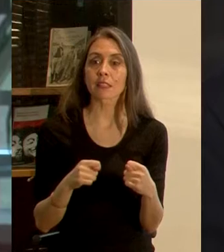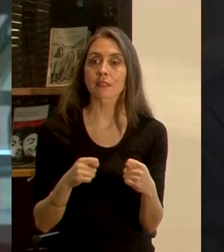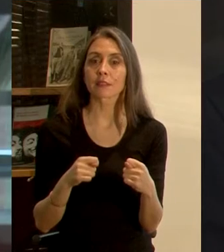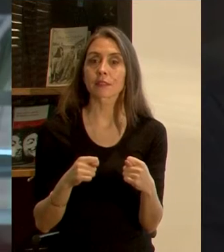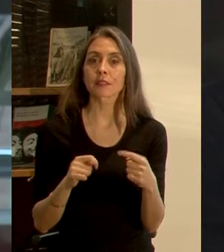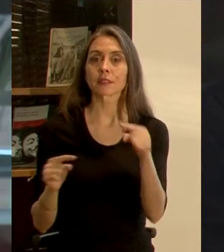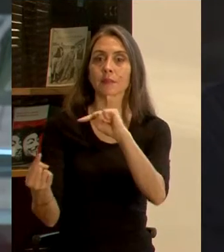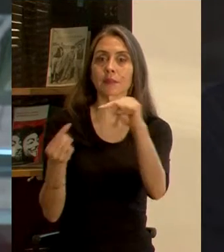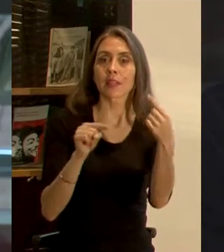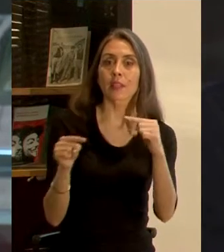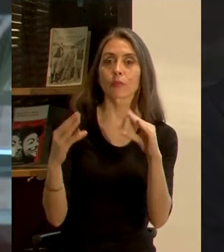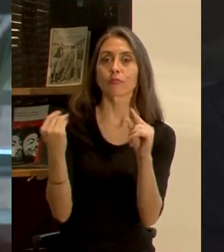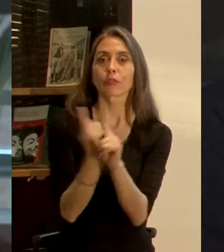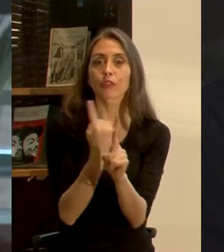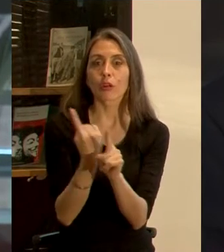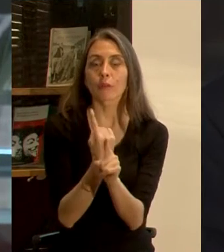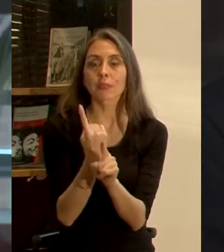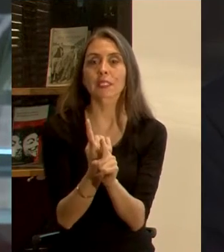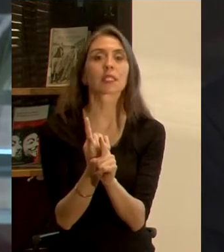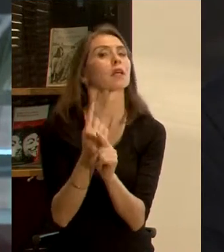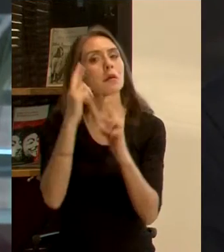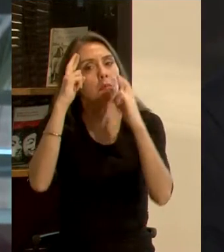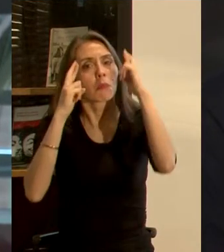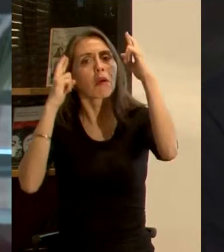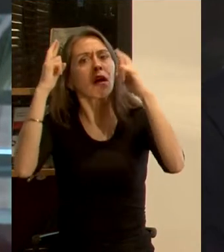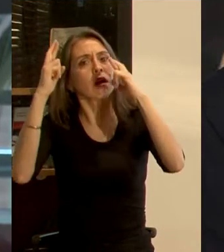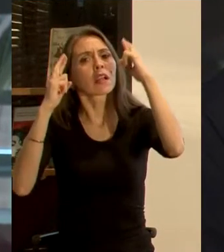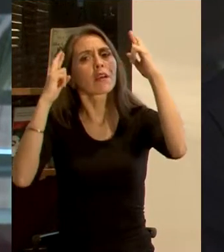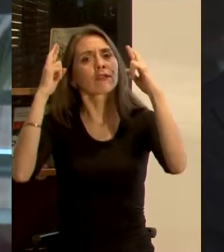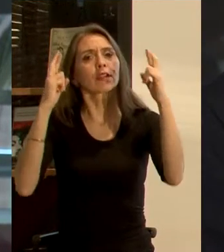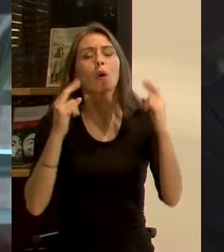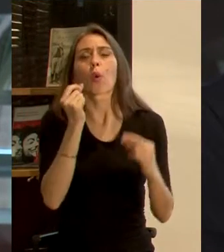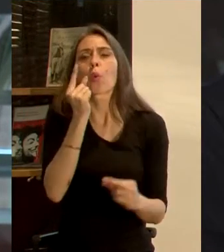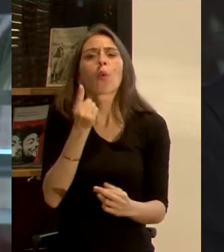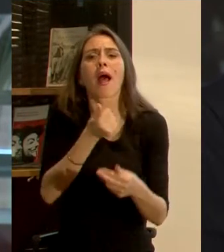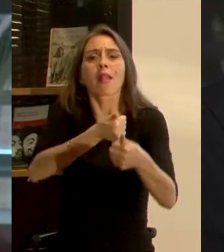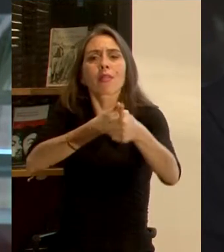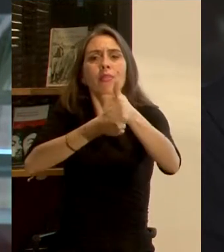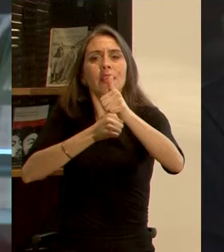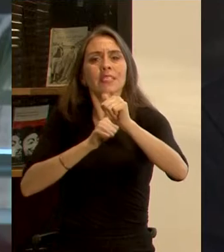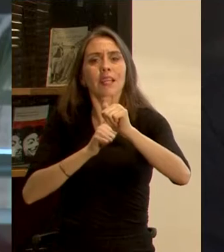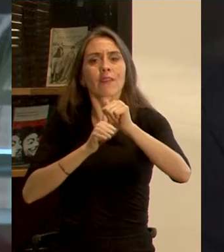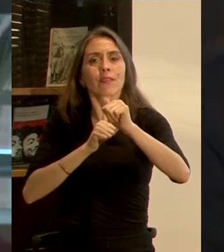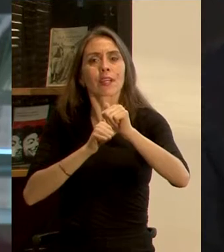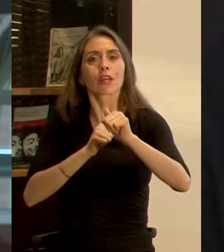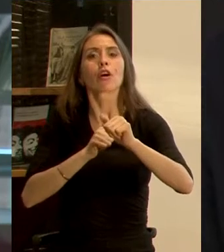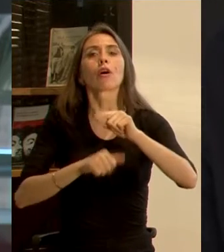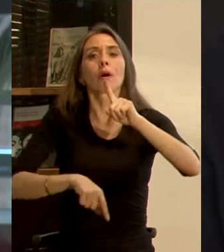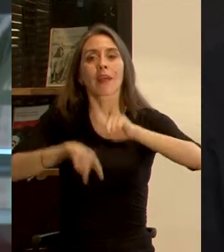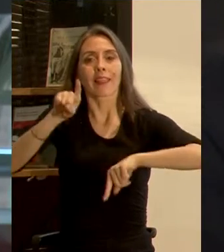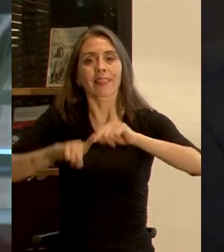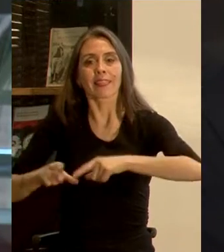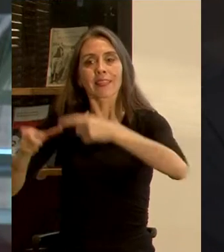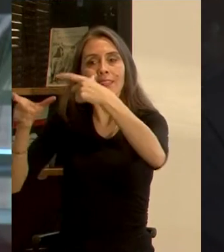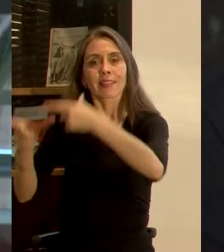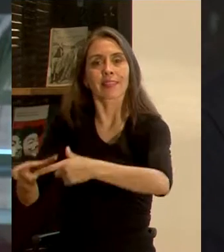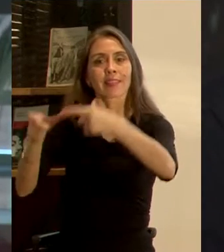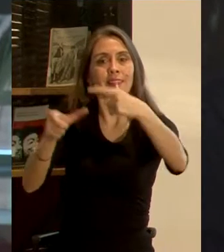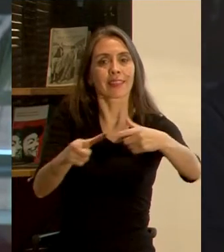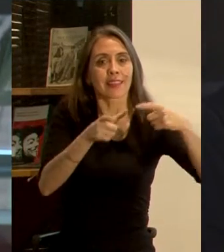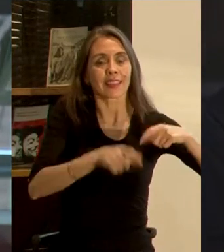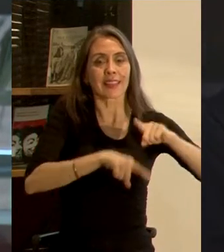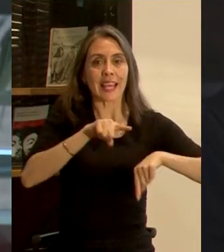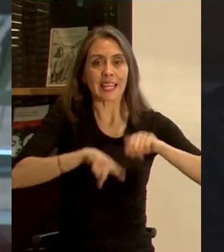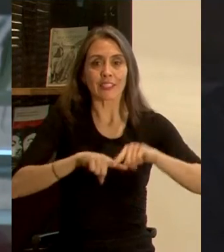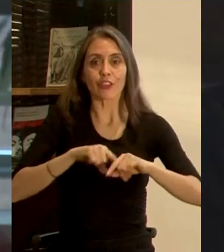justamente discutir, conversar, reflexionar sobre el desafío. Yo prefiero hablar de los territorios para el